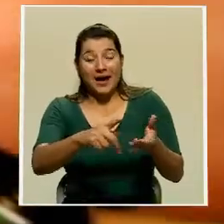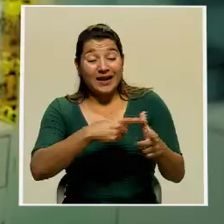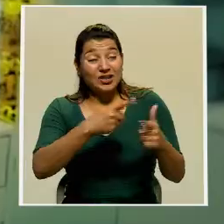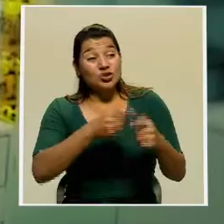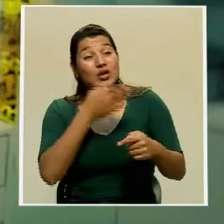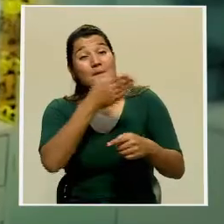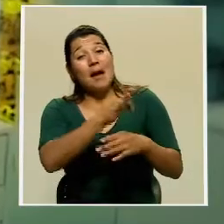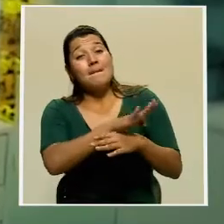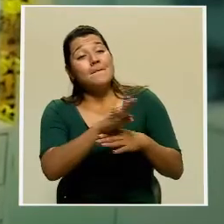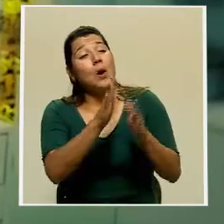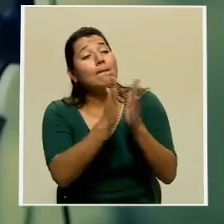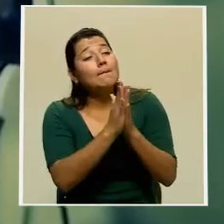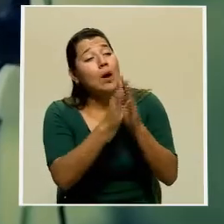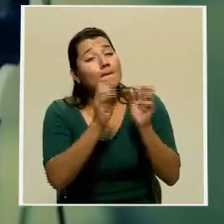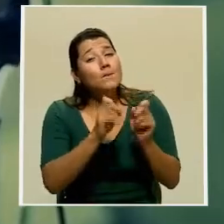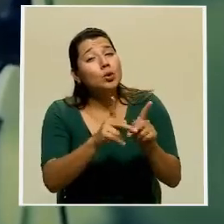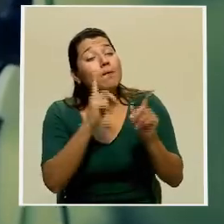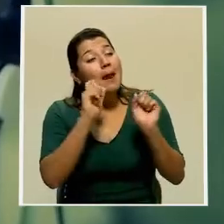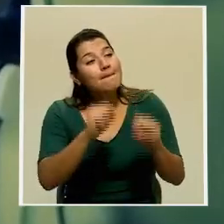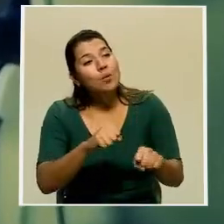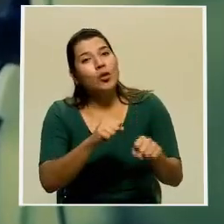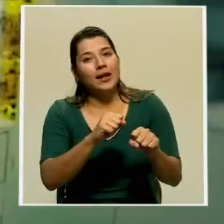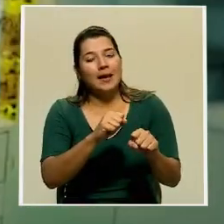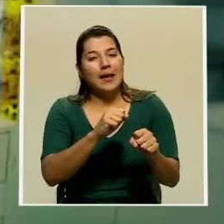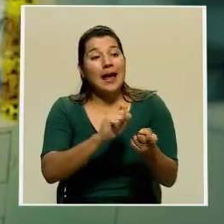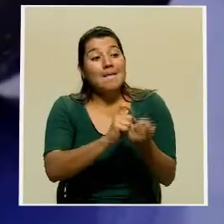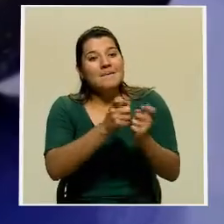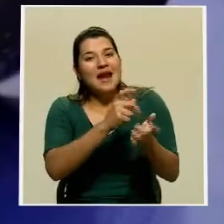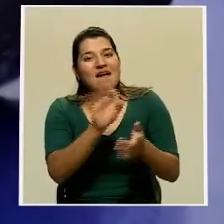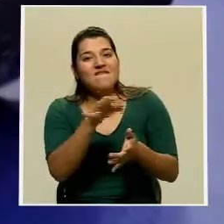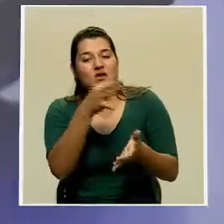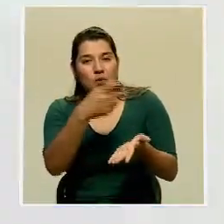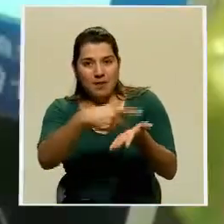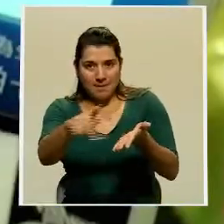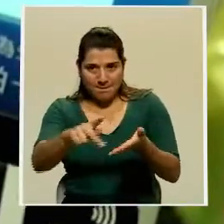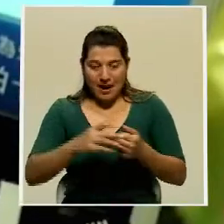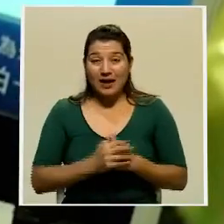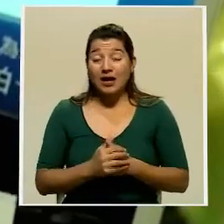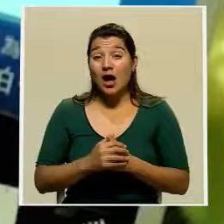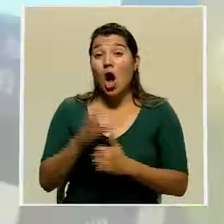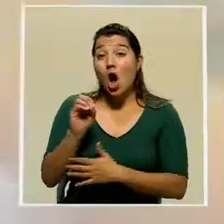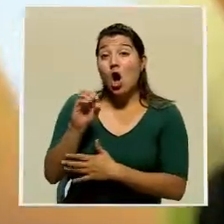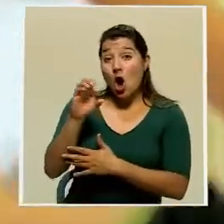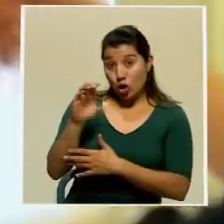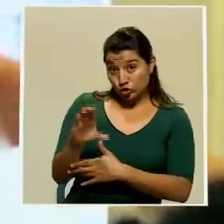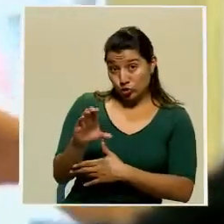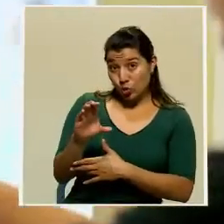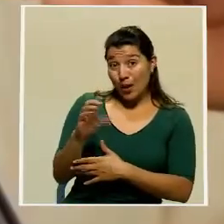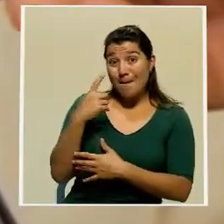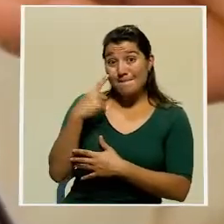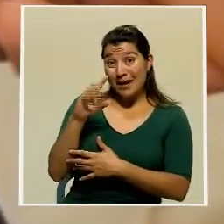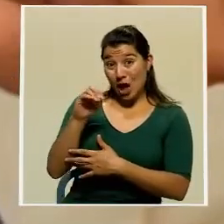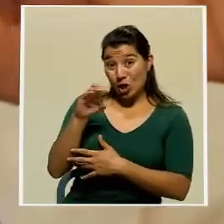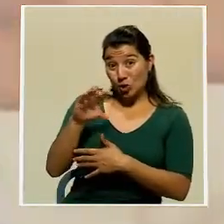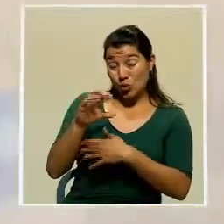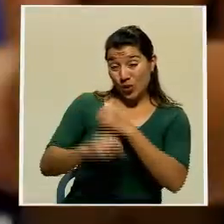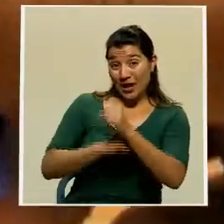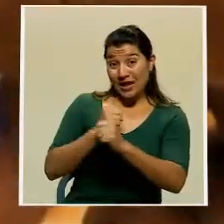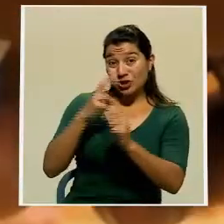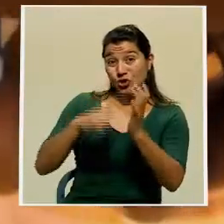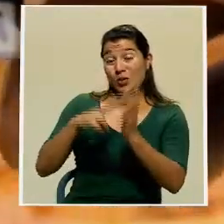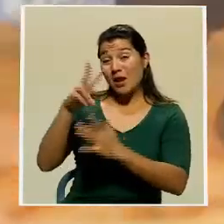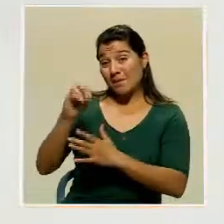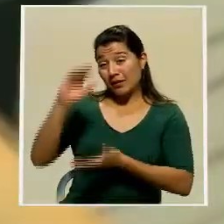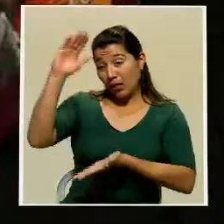Según el último estudio del MEC, con corte al mes de octubre, se dio una disminución de 237.000 tarjetas de crédito